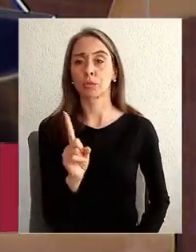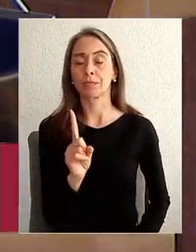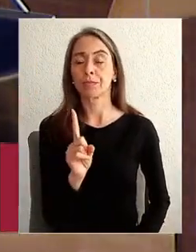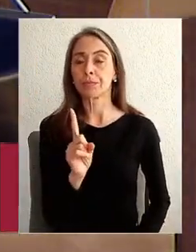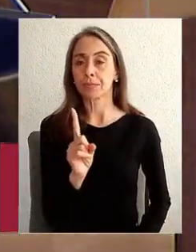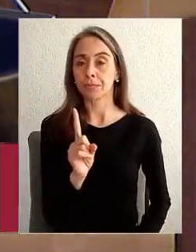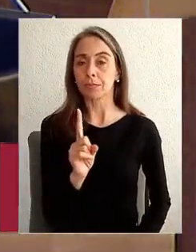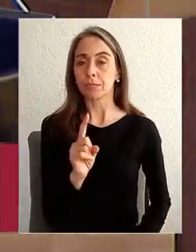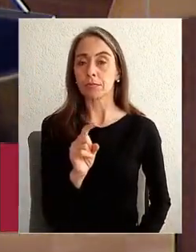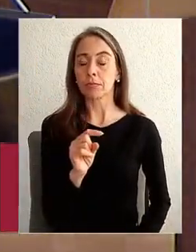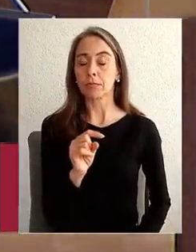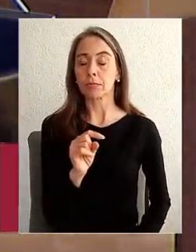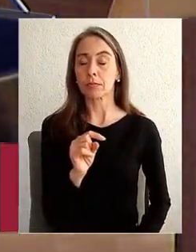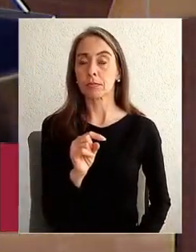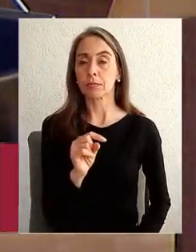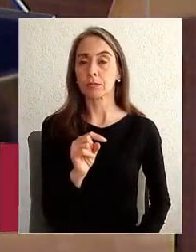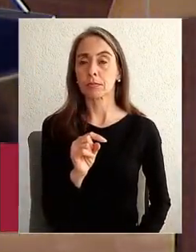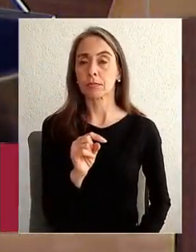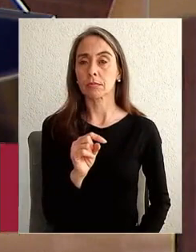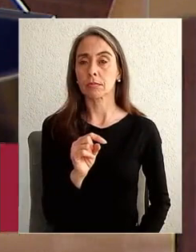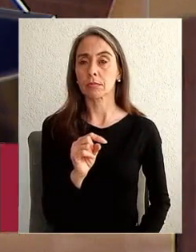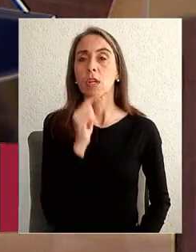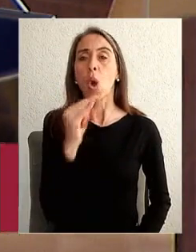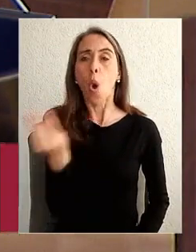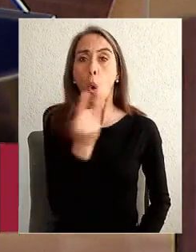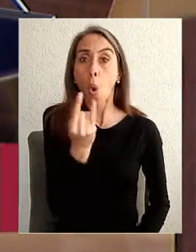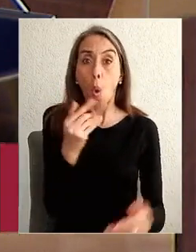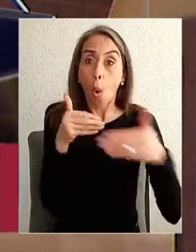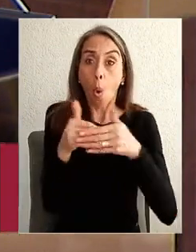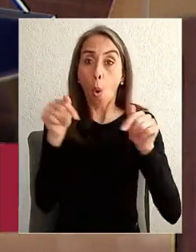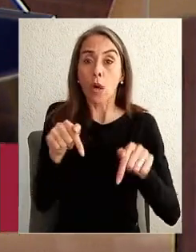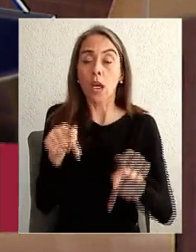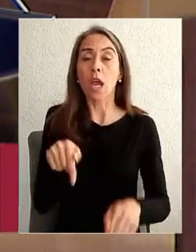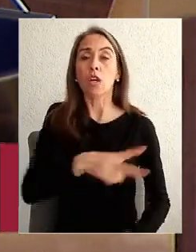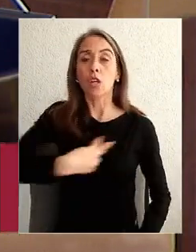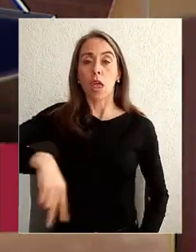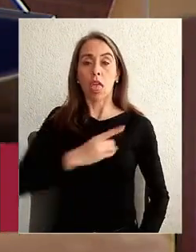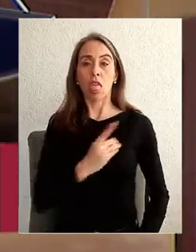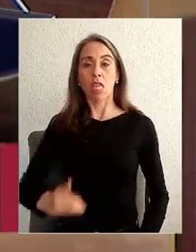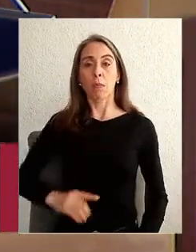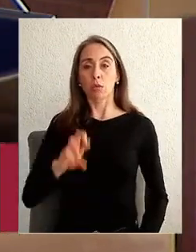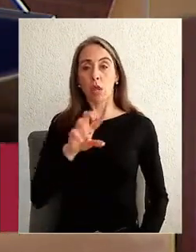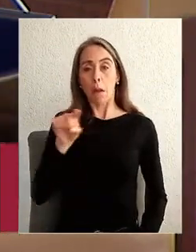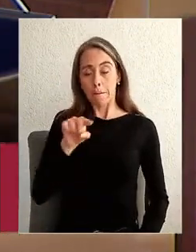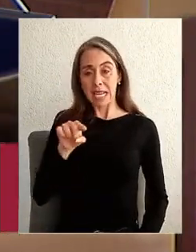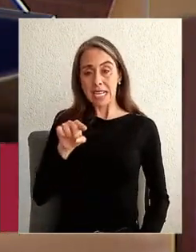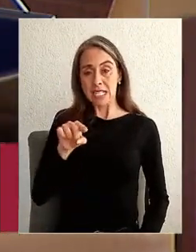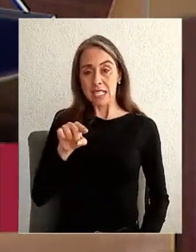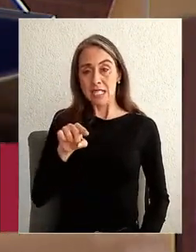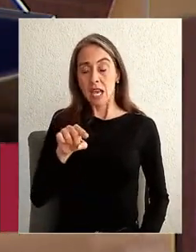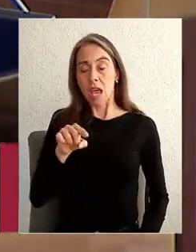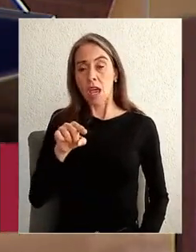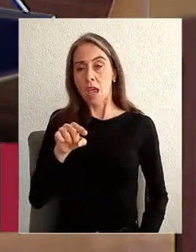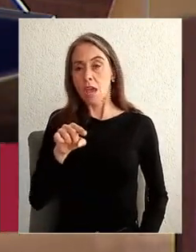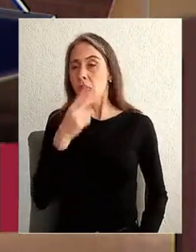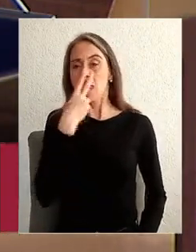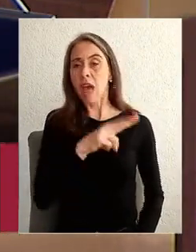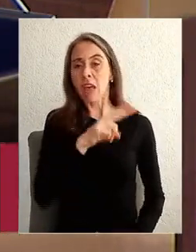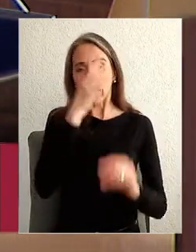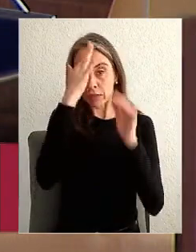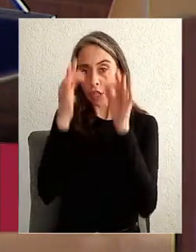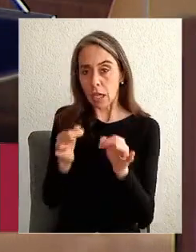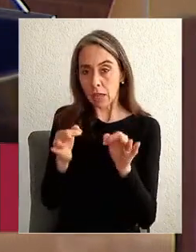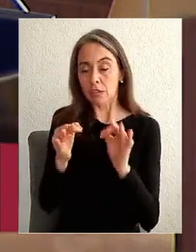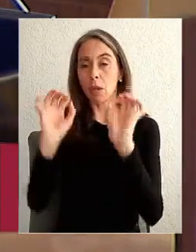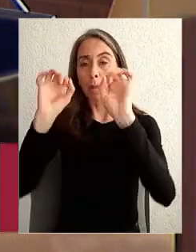urgencia lo que nos lleva a los socialistas a tomar la decisión de aprobar este proyecto de ley